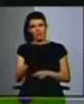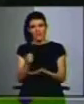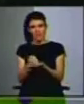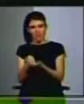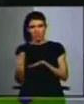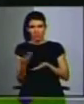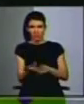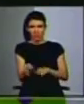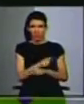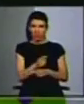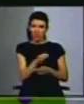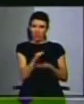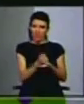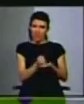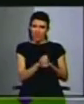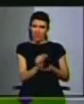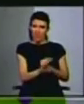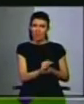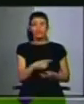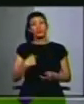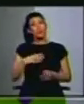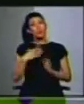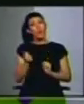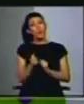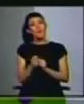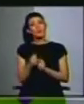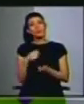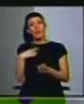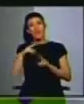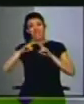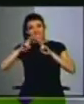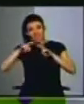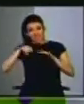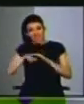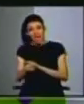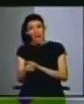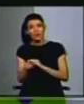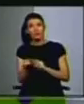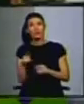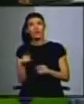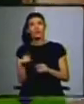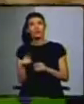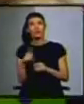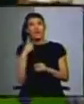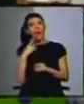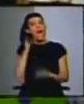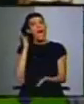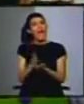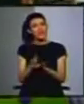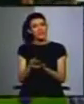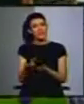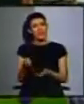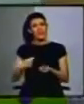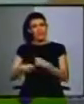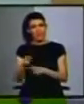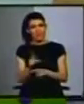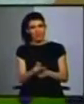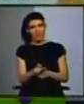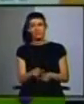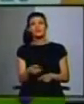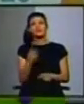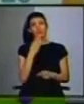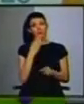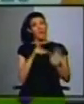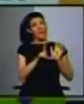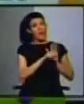podríamos emitir algún tipo de sumario sanitario para que exigir la presencia de ese producto. La nueva ley también obligará a los médicos